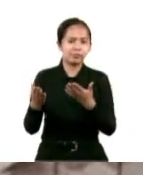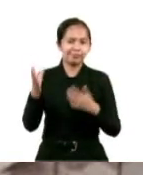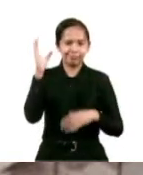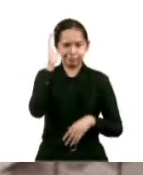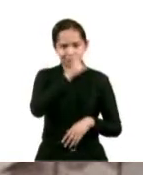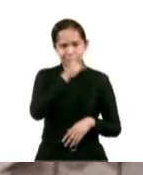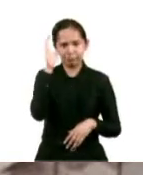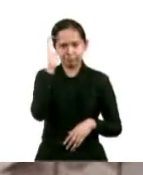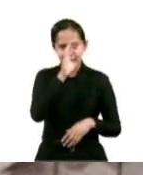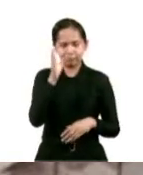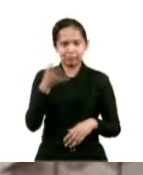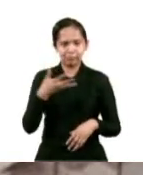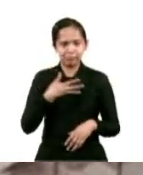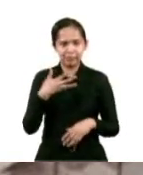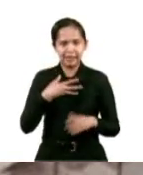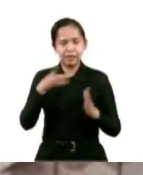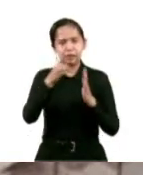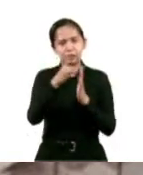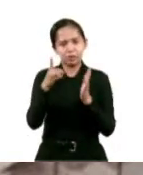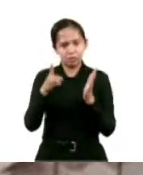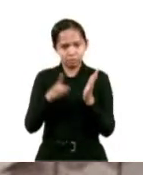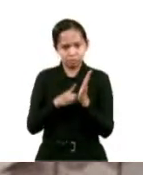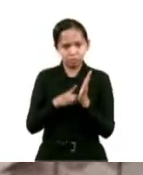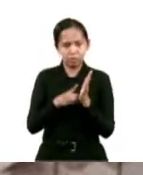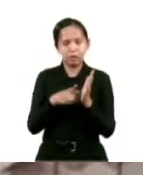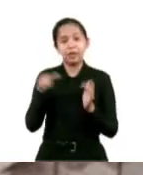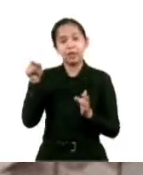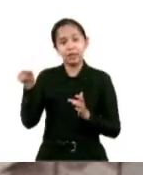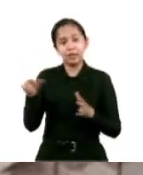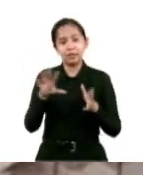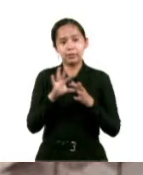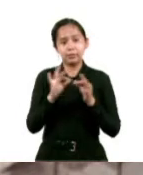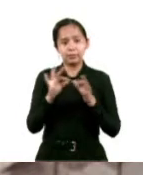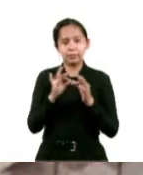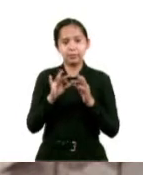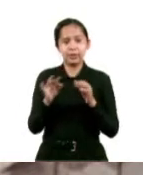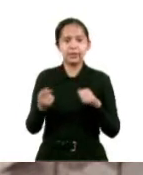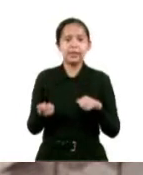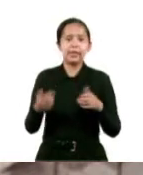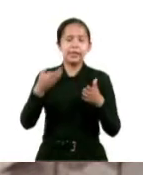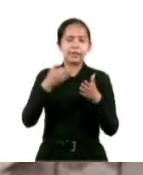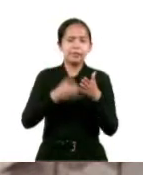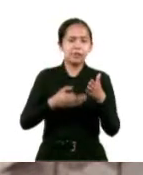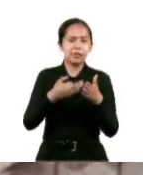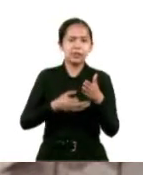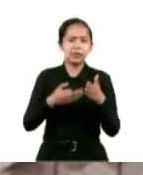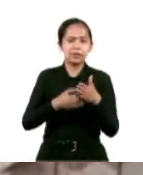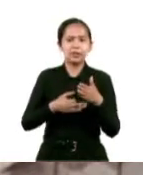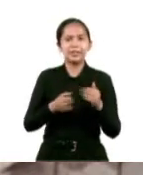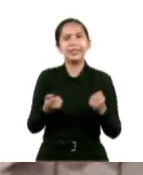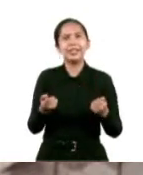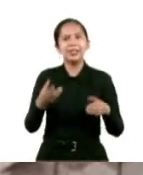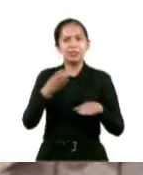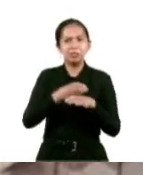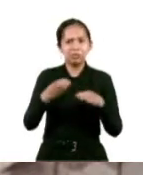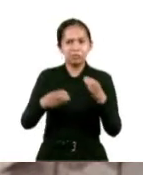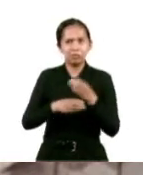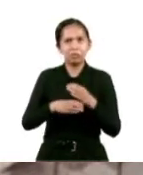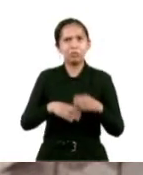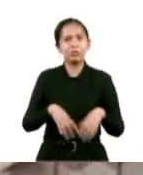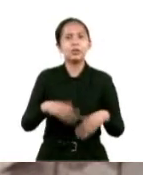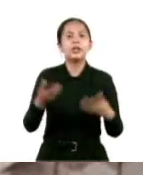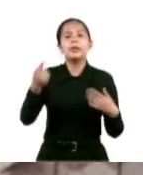imagen del documento de donde se extrae estas deficiencias del proceso constructivo, que son los hallazgos